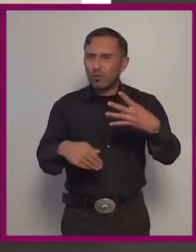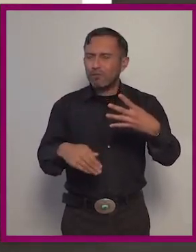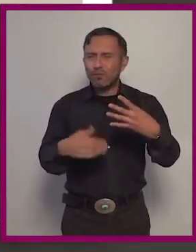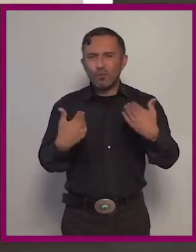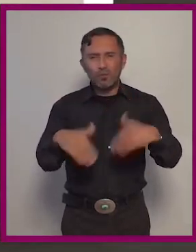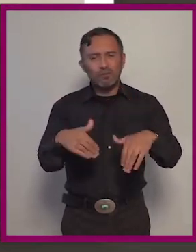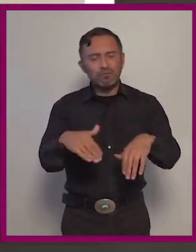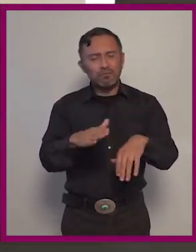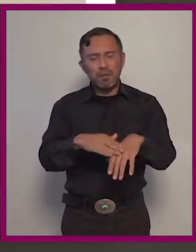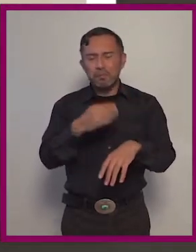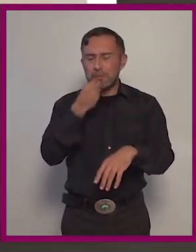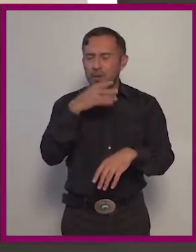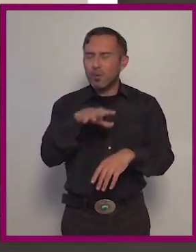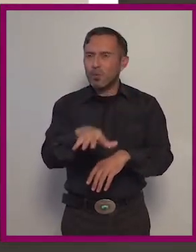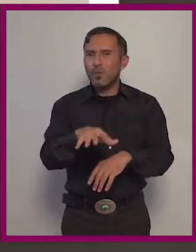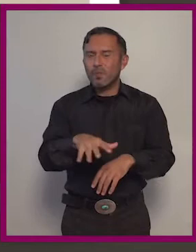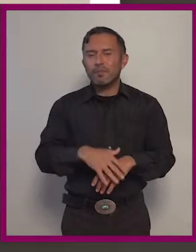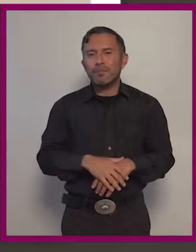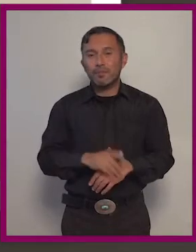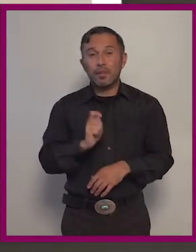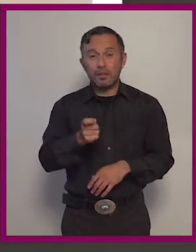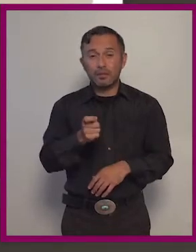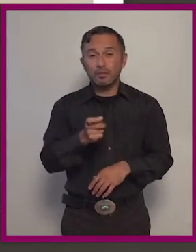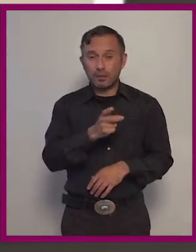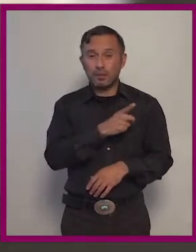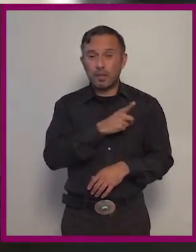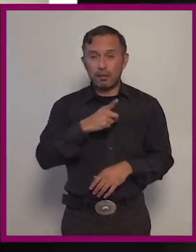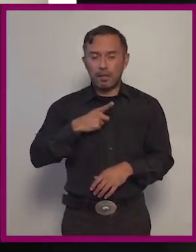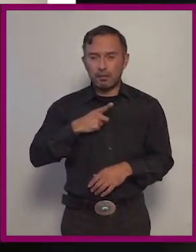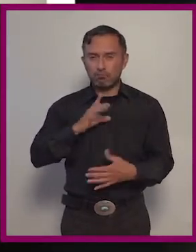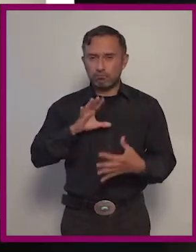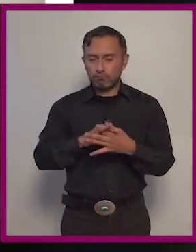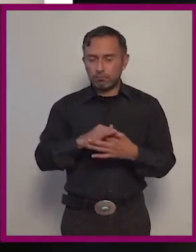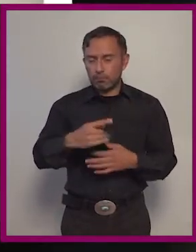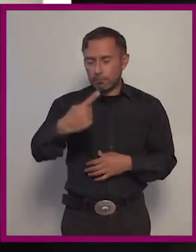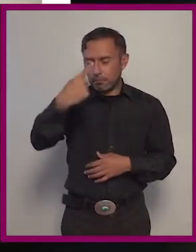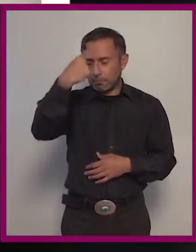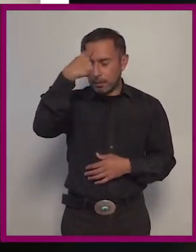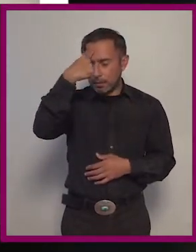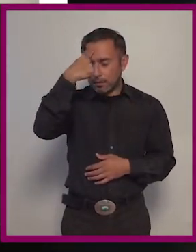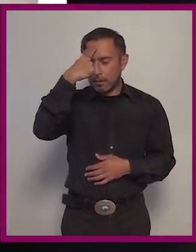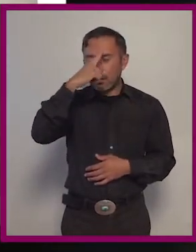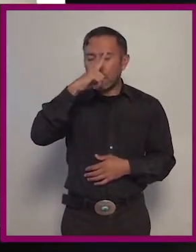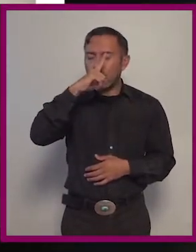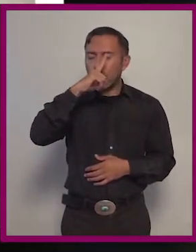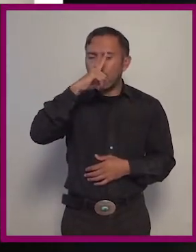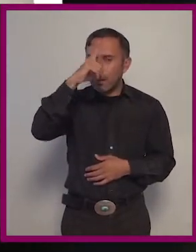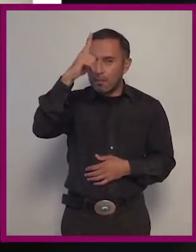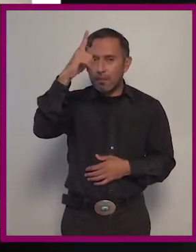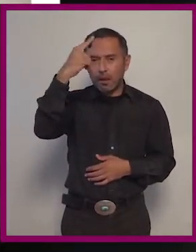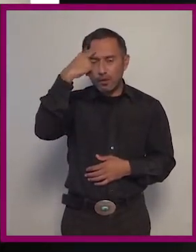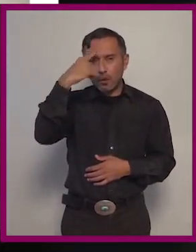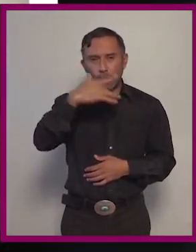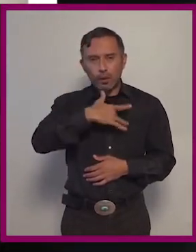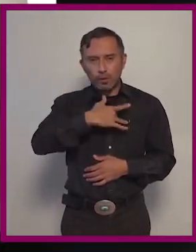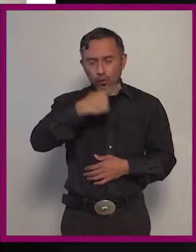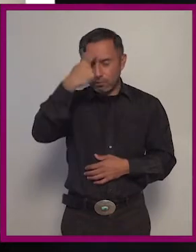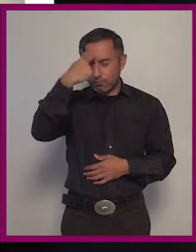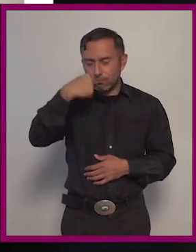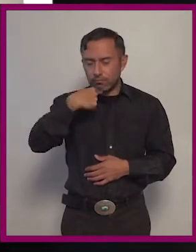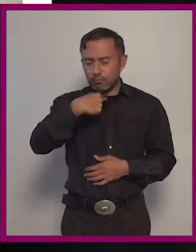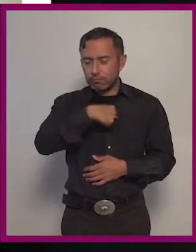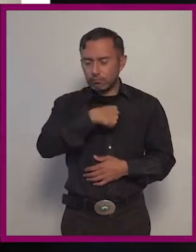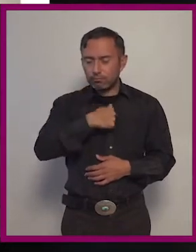estar en línea, mente, alma y corazón para que plasmes todas